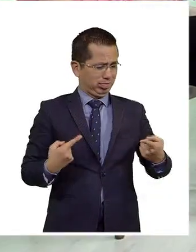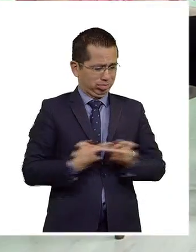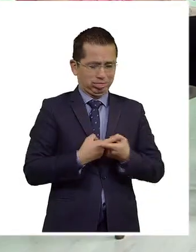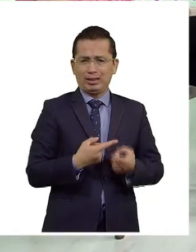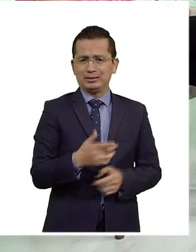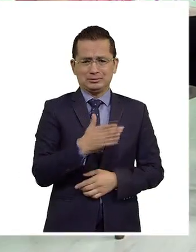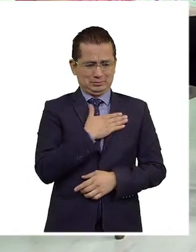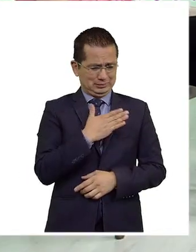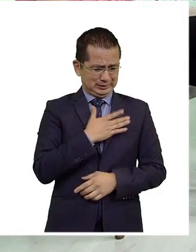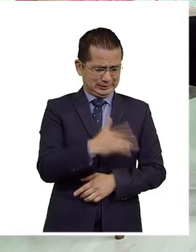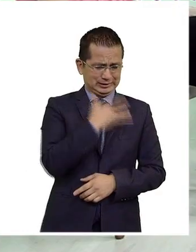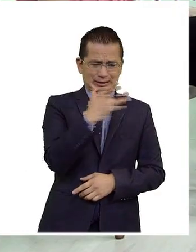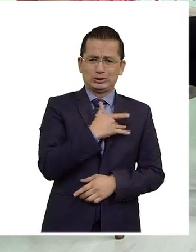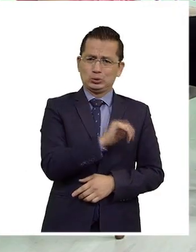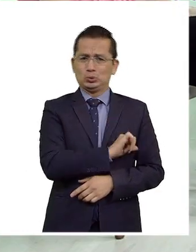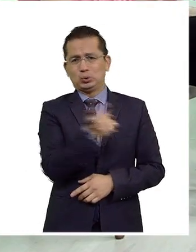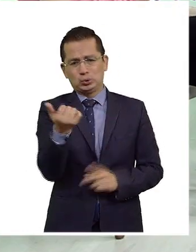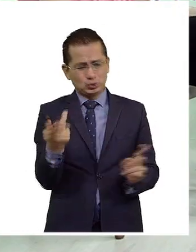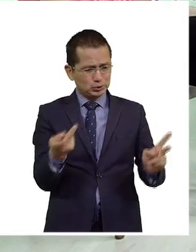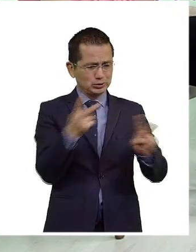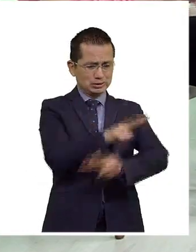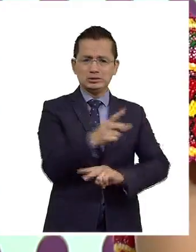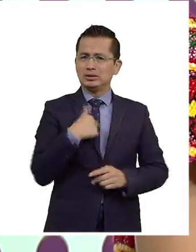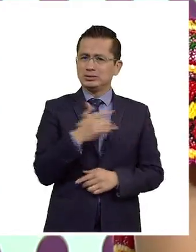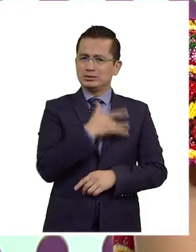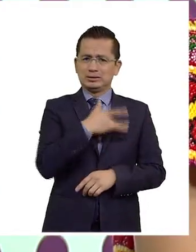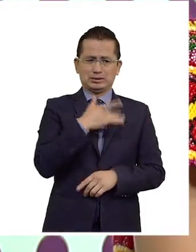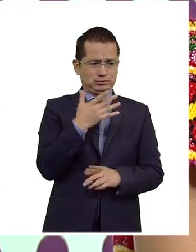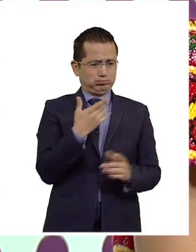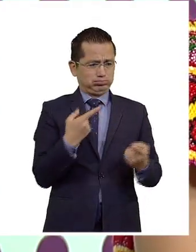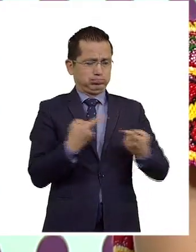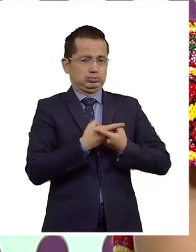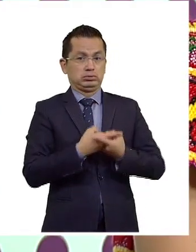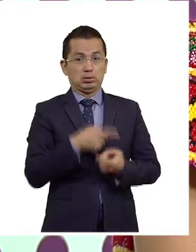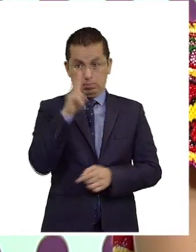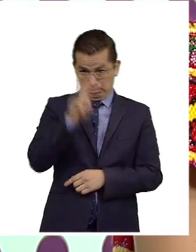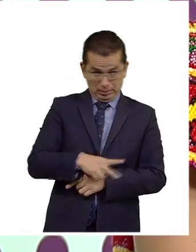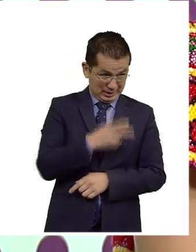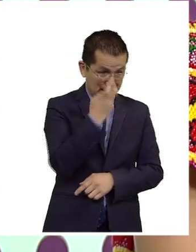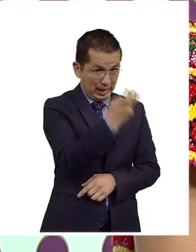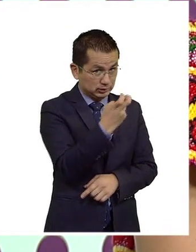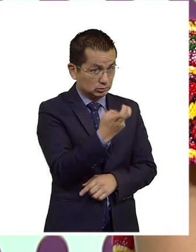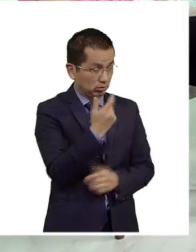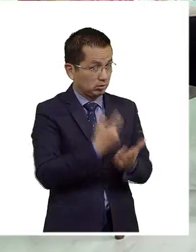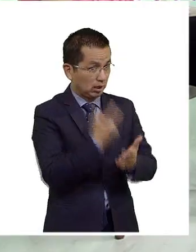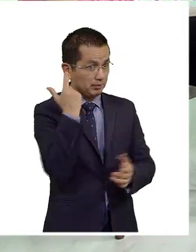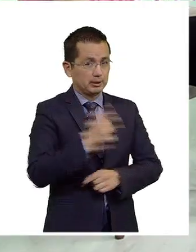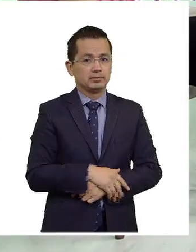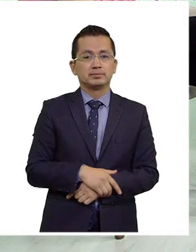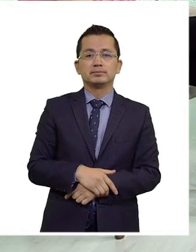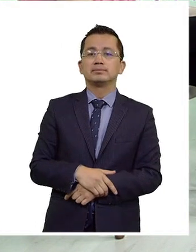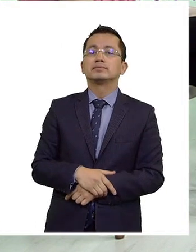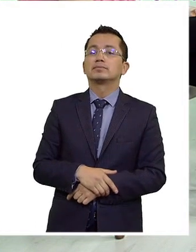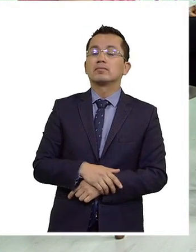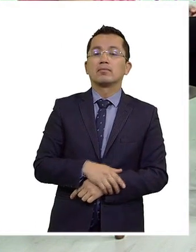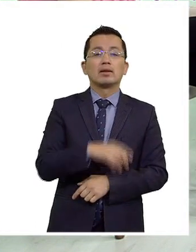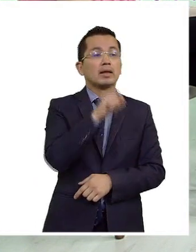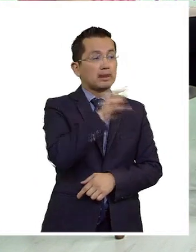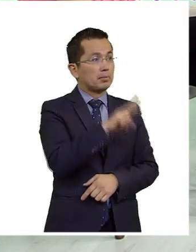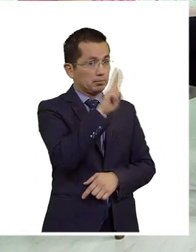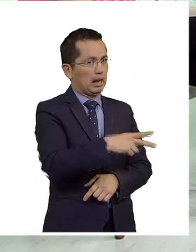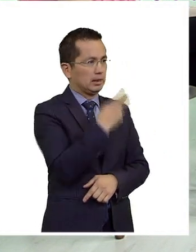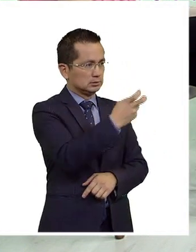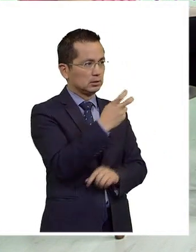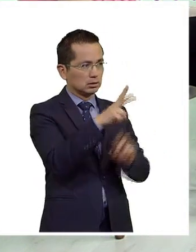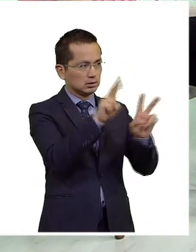de vivir y de existir. Sí, ¿no? Sí, Eso es algo terrible. claro, por supuesto. Sí, Tania acaba de mencionar un tema muy importante en el debate